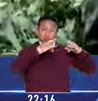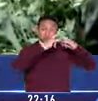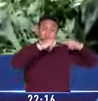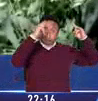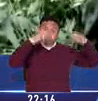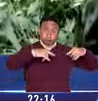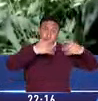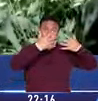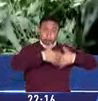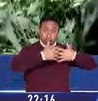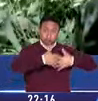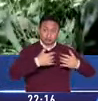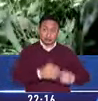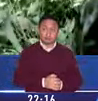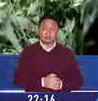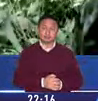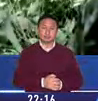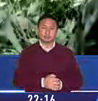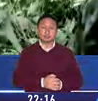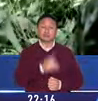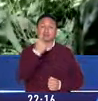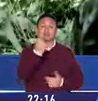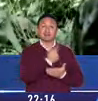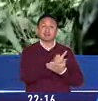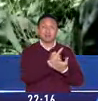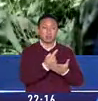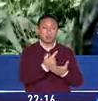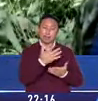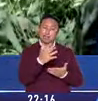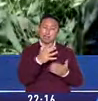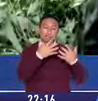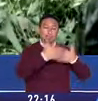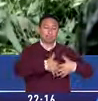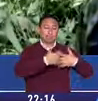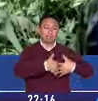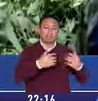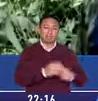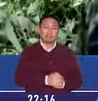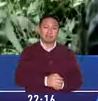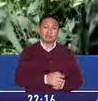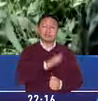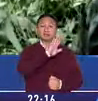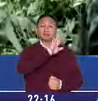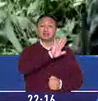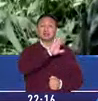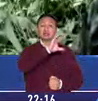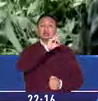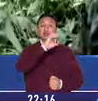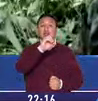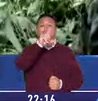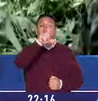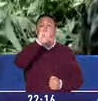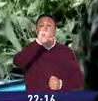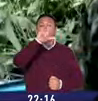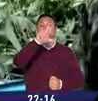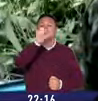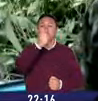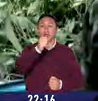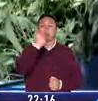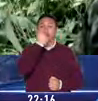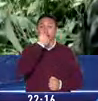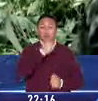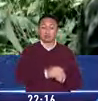que aproximadamente cada semana producía 500 kilogramos de droga, al